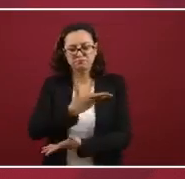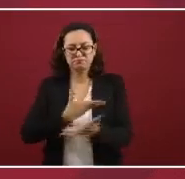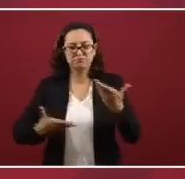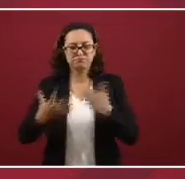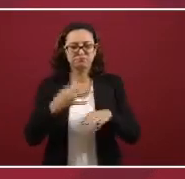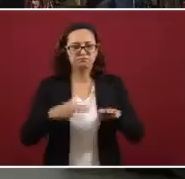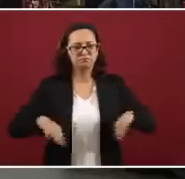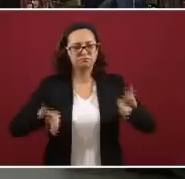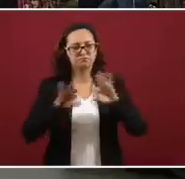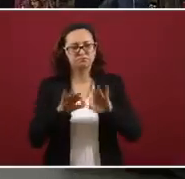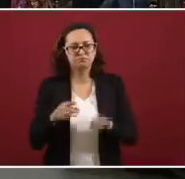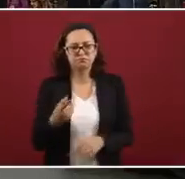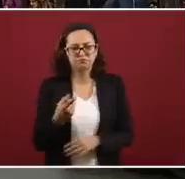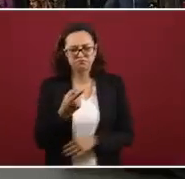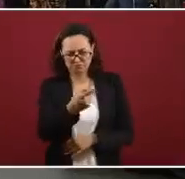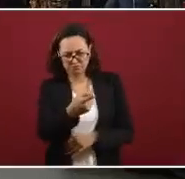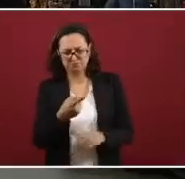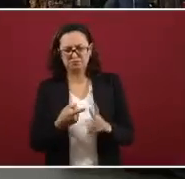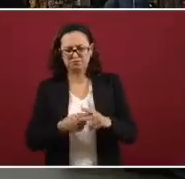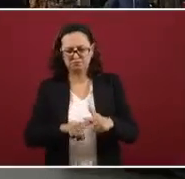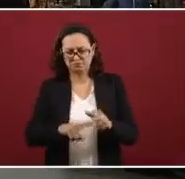Empezamos por acá.